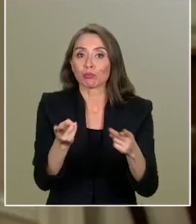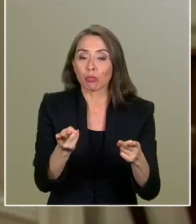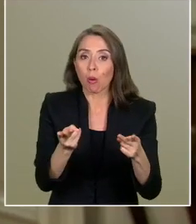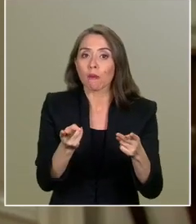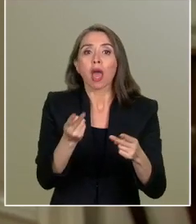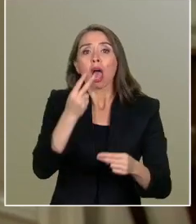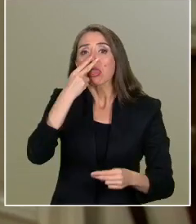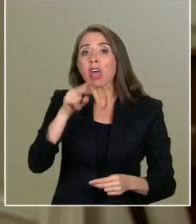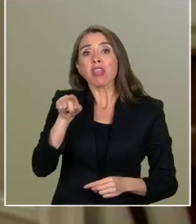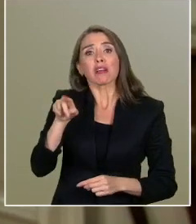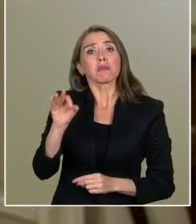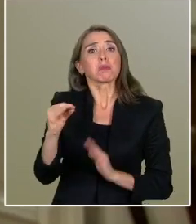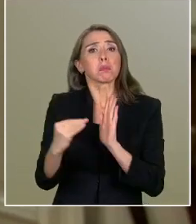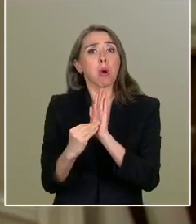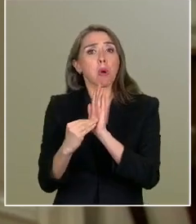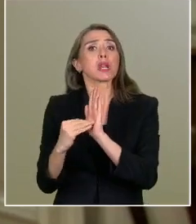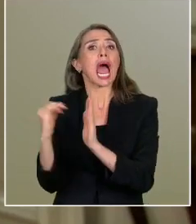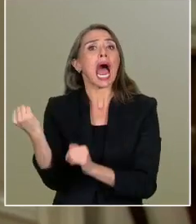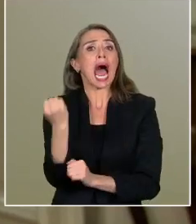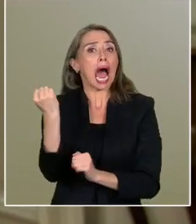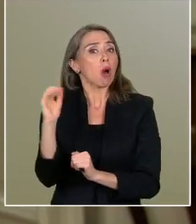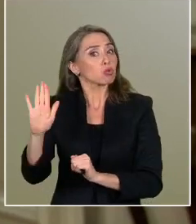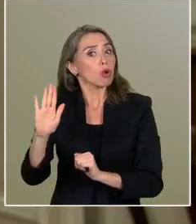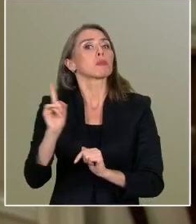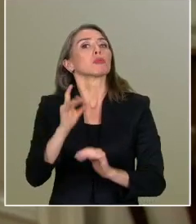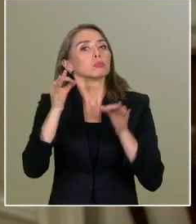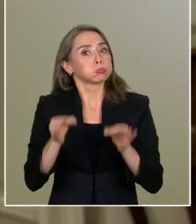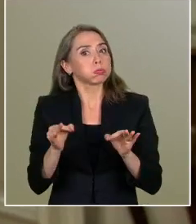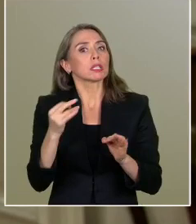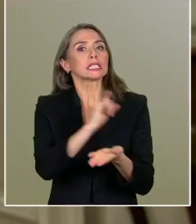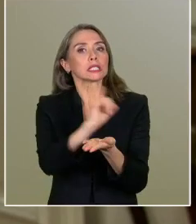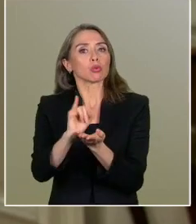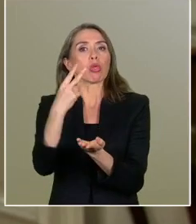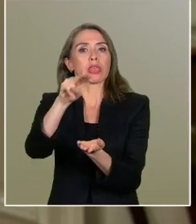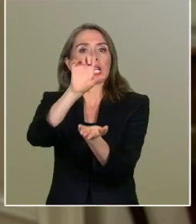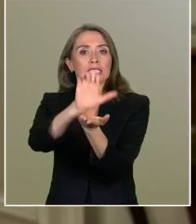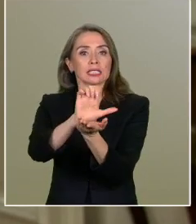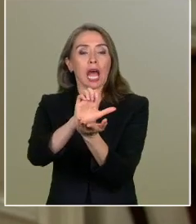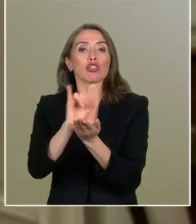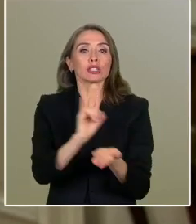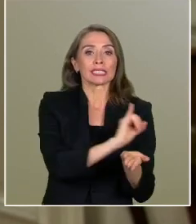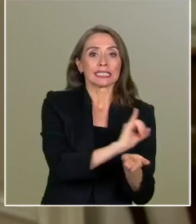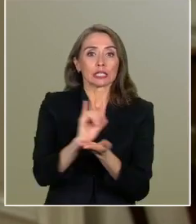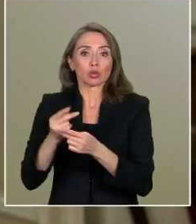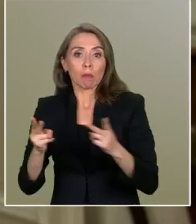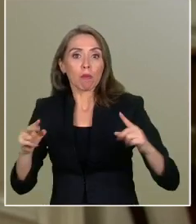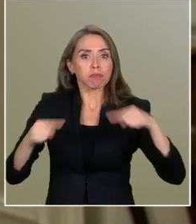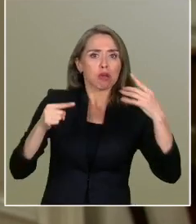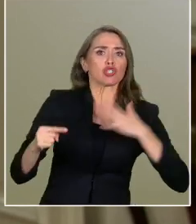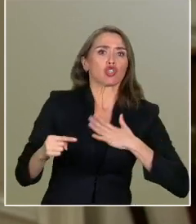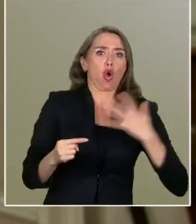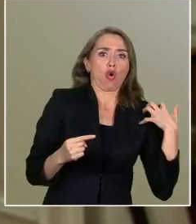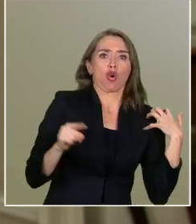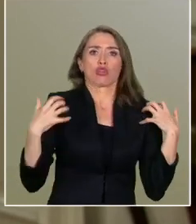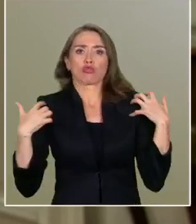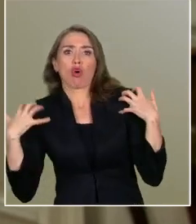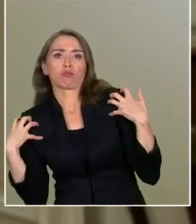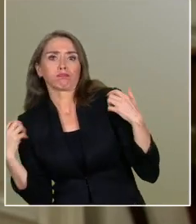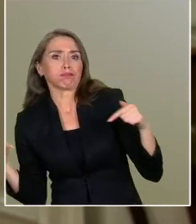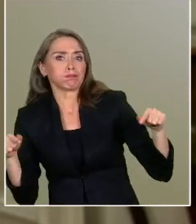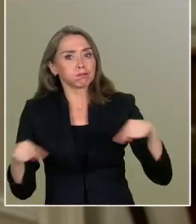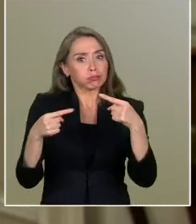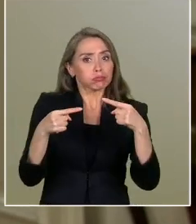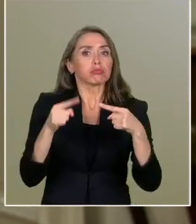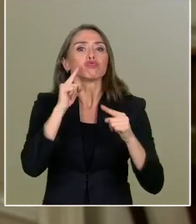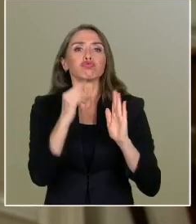independientemente de su autonomía sobre órganos del estado y que sus controversias en materia de competencias están sujetas a